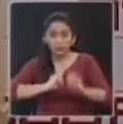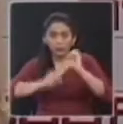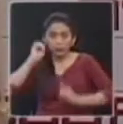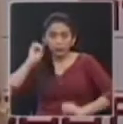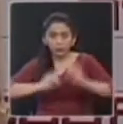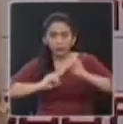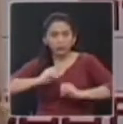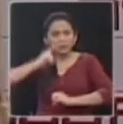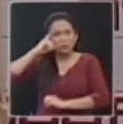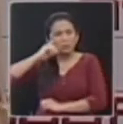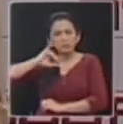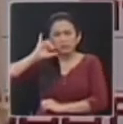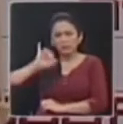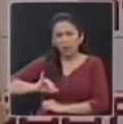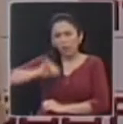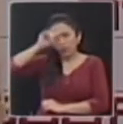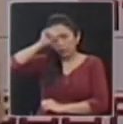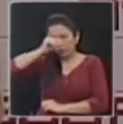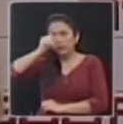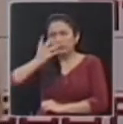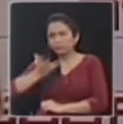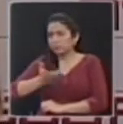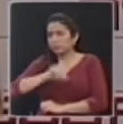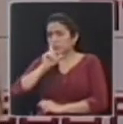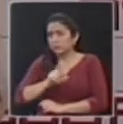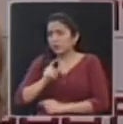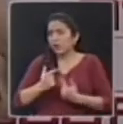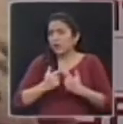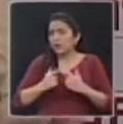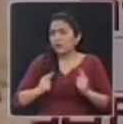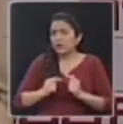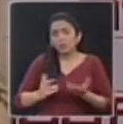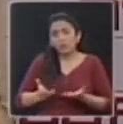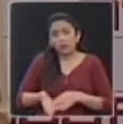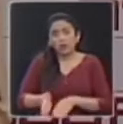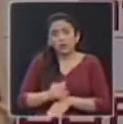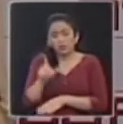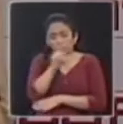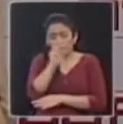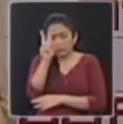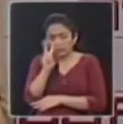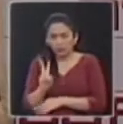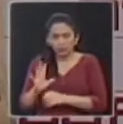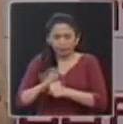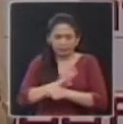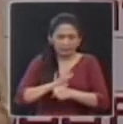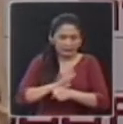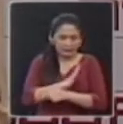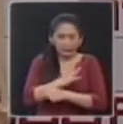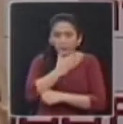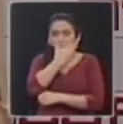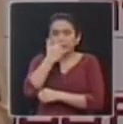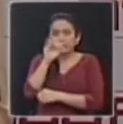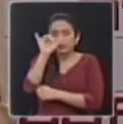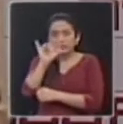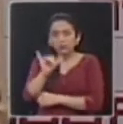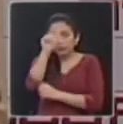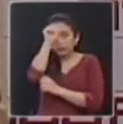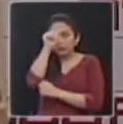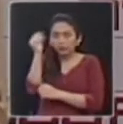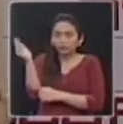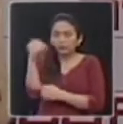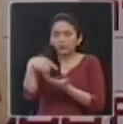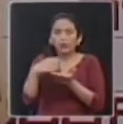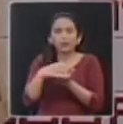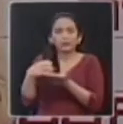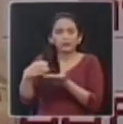semana, pensando en que las personas todos tienen sus tareas diarias. Entonces lo hacemos fin de semana, normalmente va a